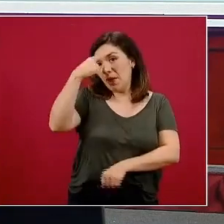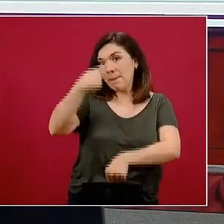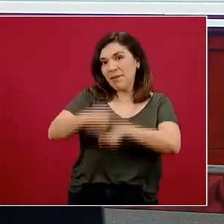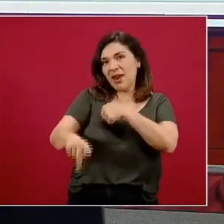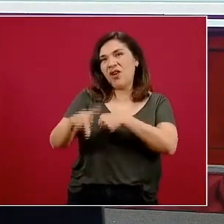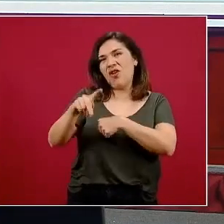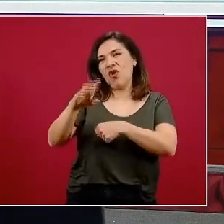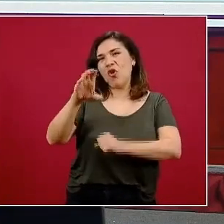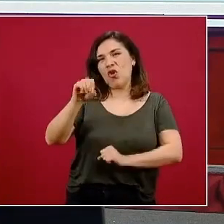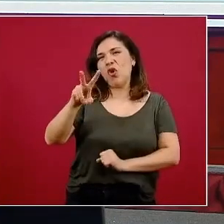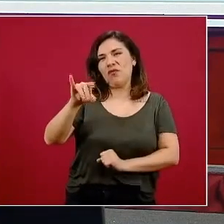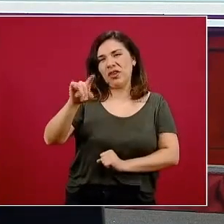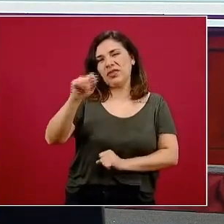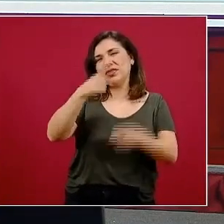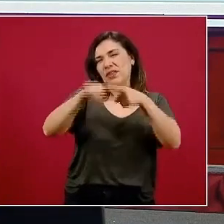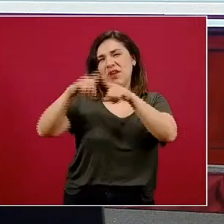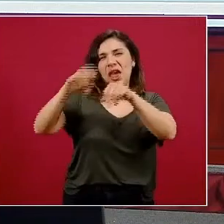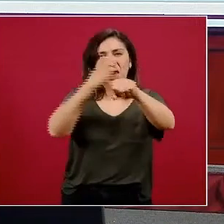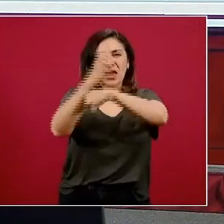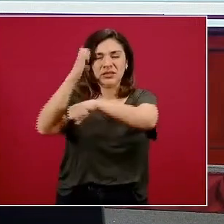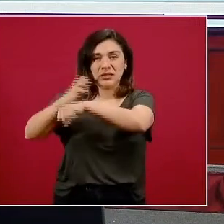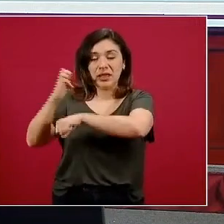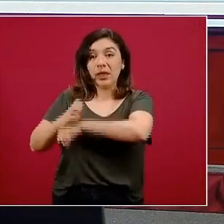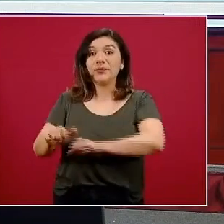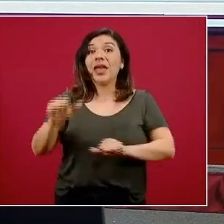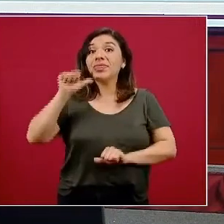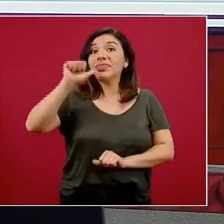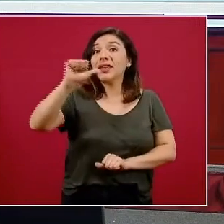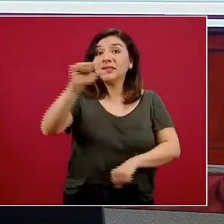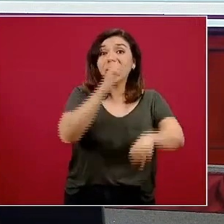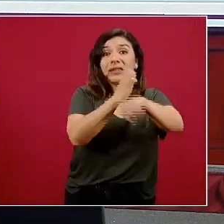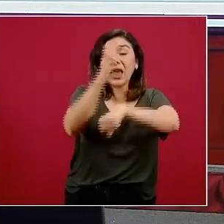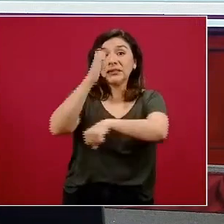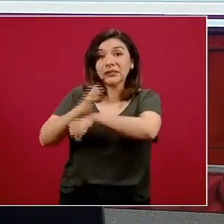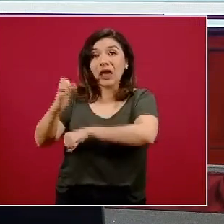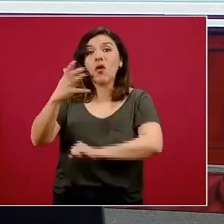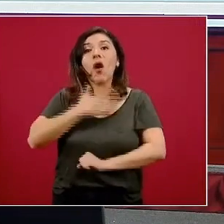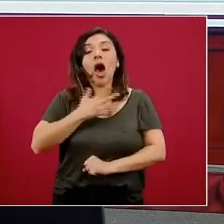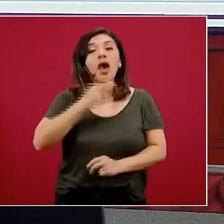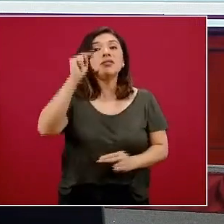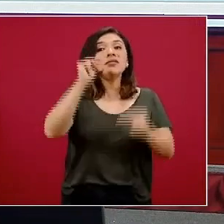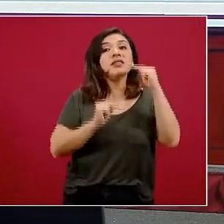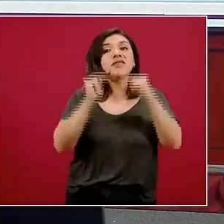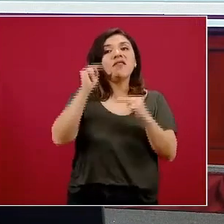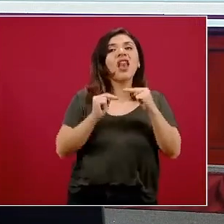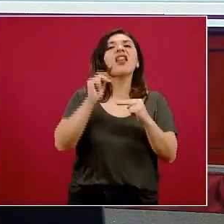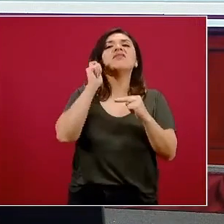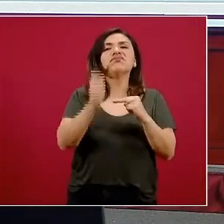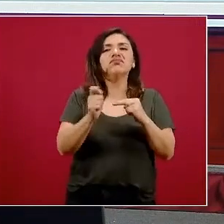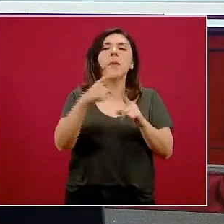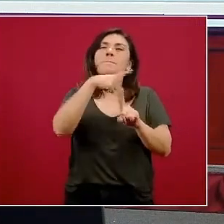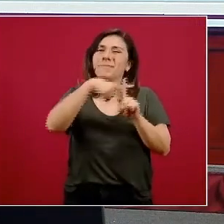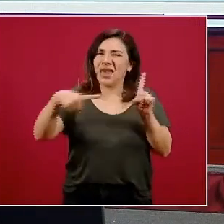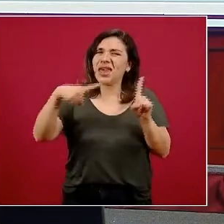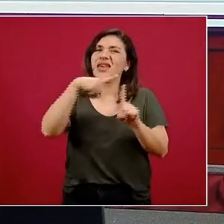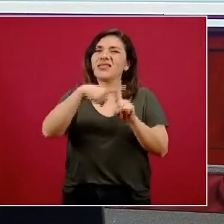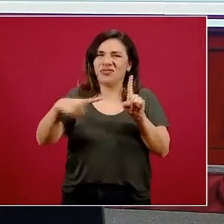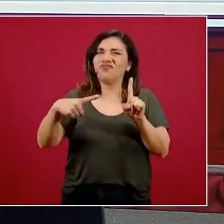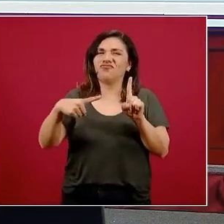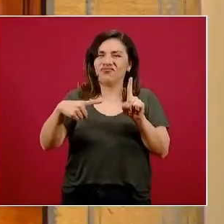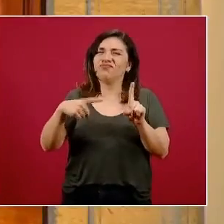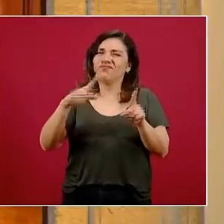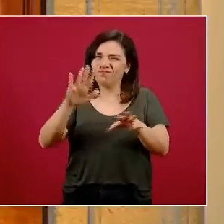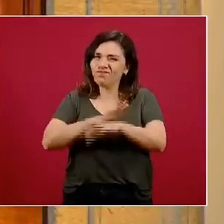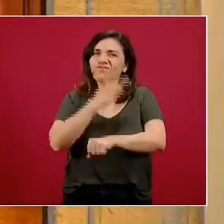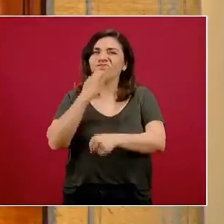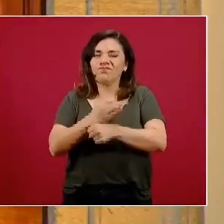las entidades federativas. 16 de ellas están en nivel medio, que es en este caso